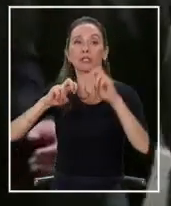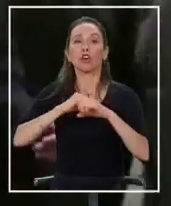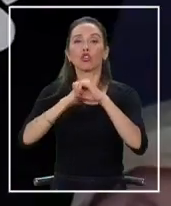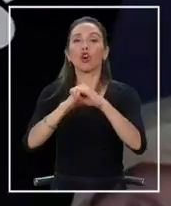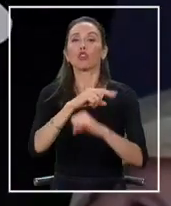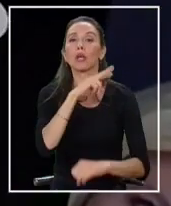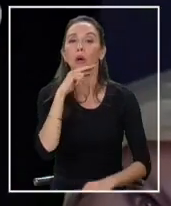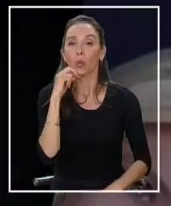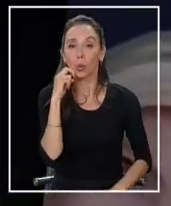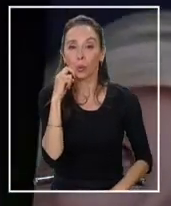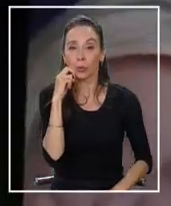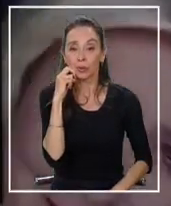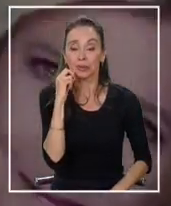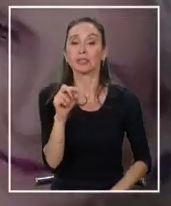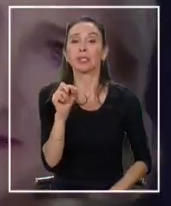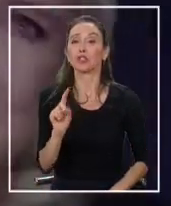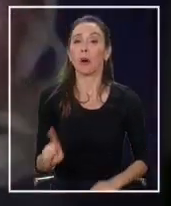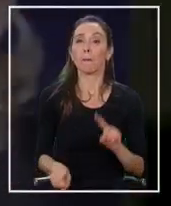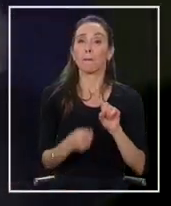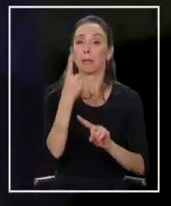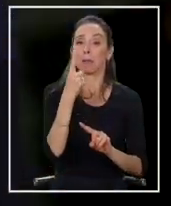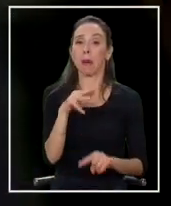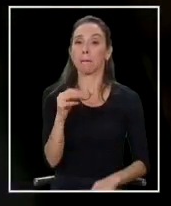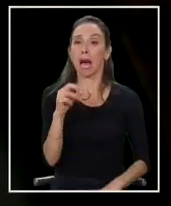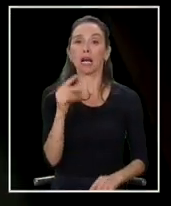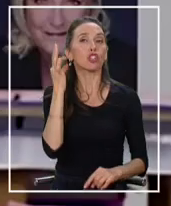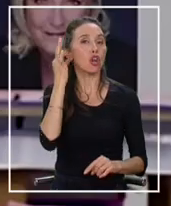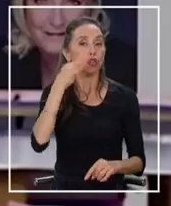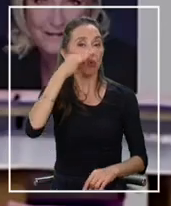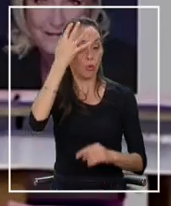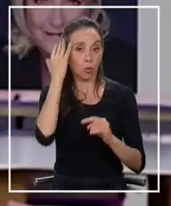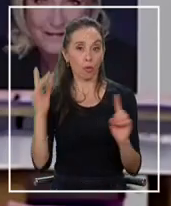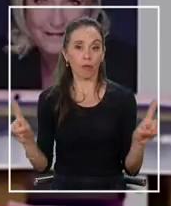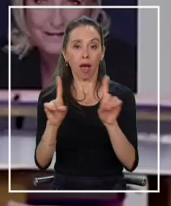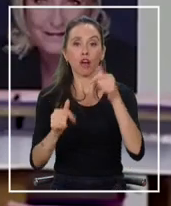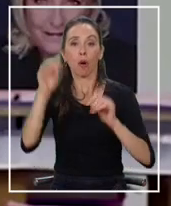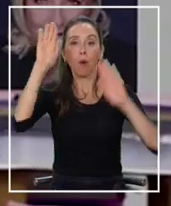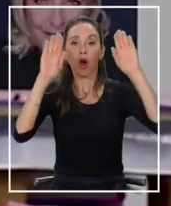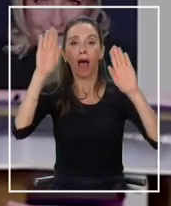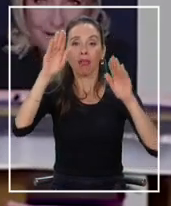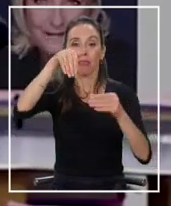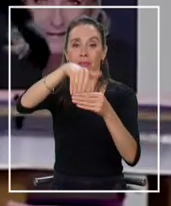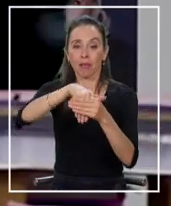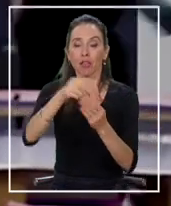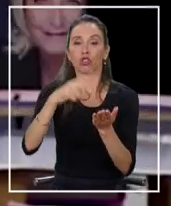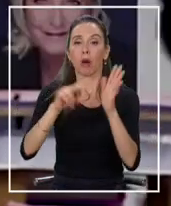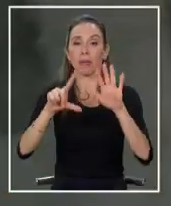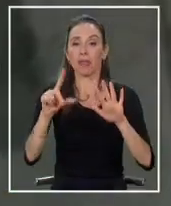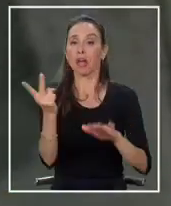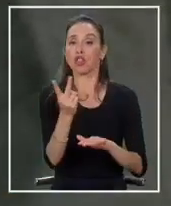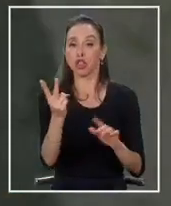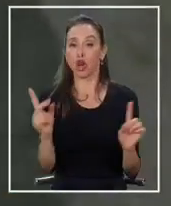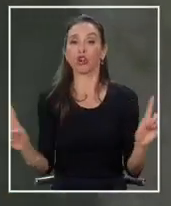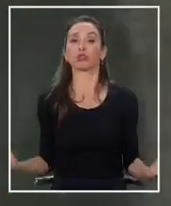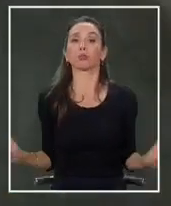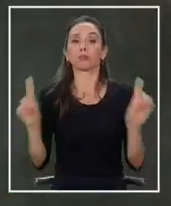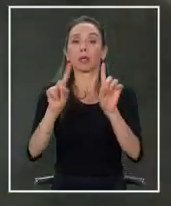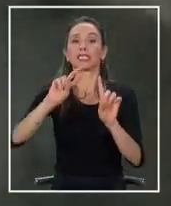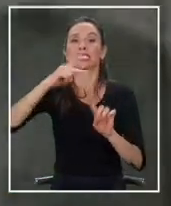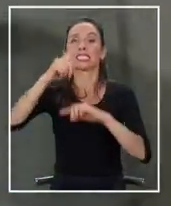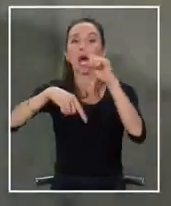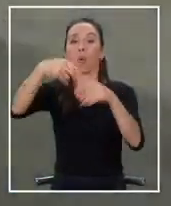antisemitas. Pero esta no sería la primera vez que Macron y Marine se enfrentan en las urnas. En 2017, ambos pasaron a la segunda